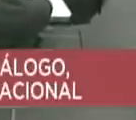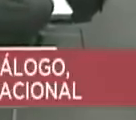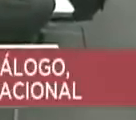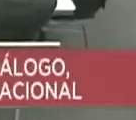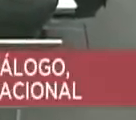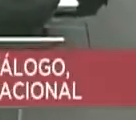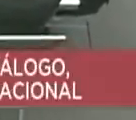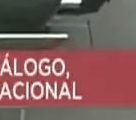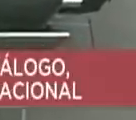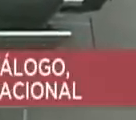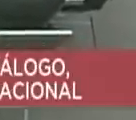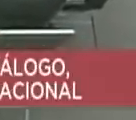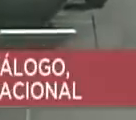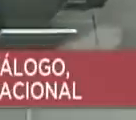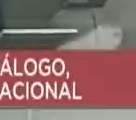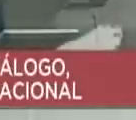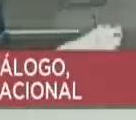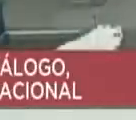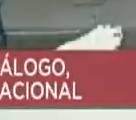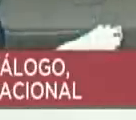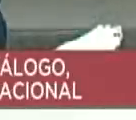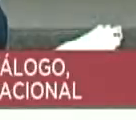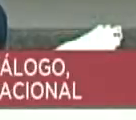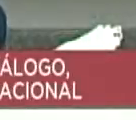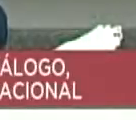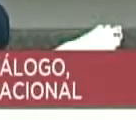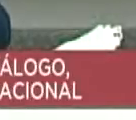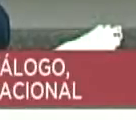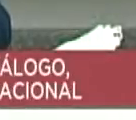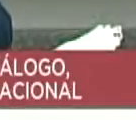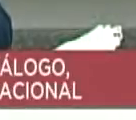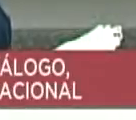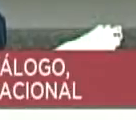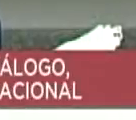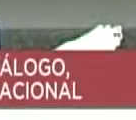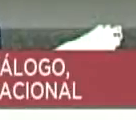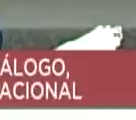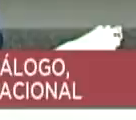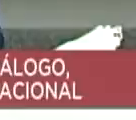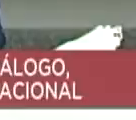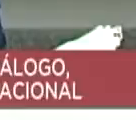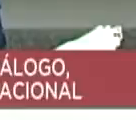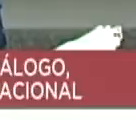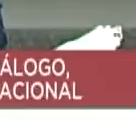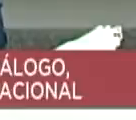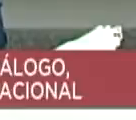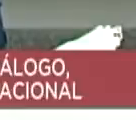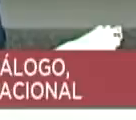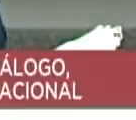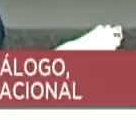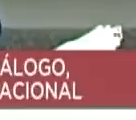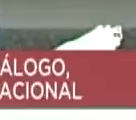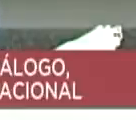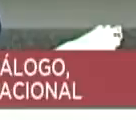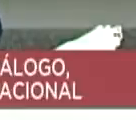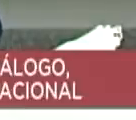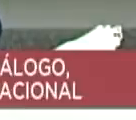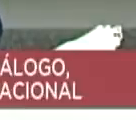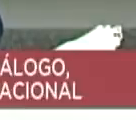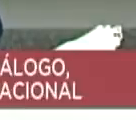venezolana. Y también los diputados y diputadas del